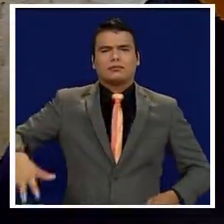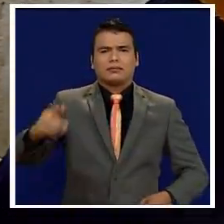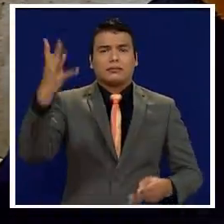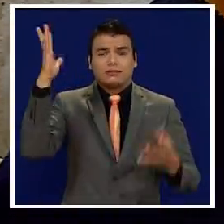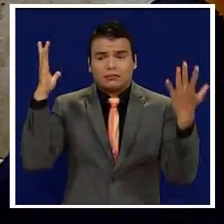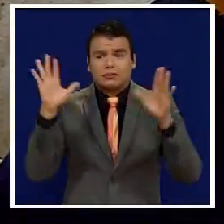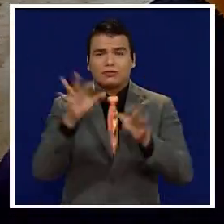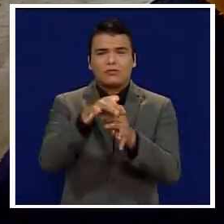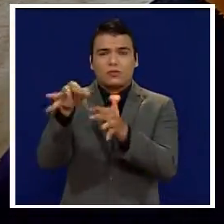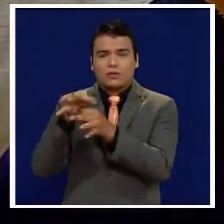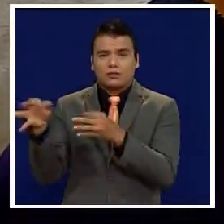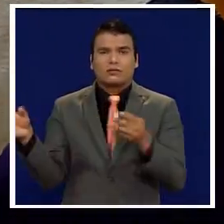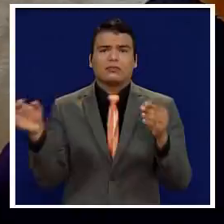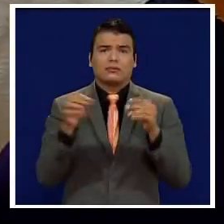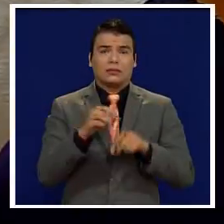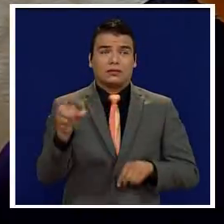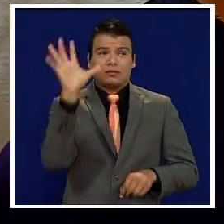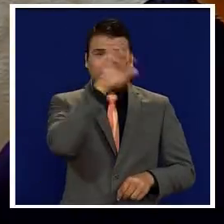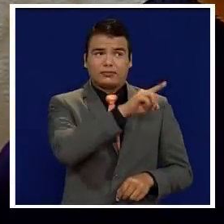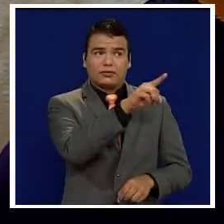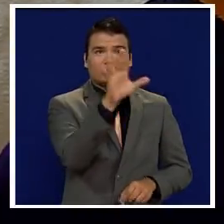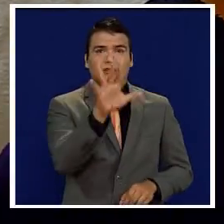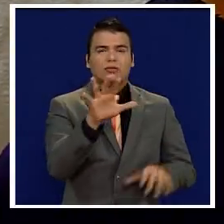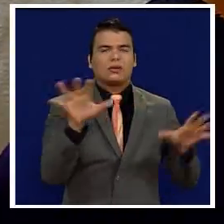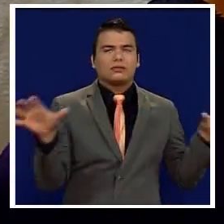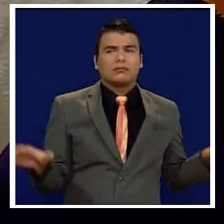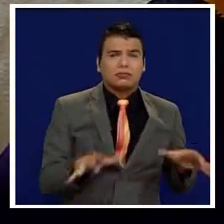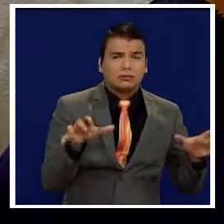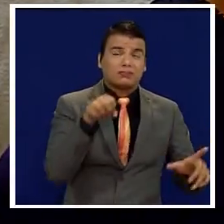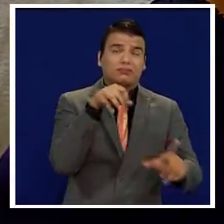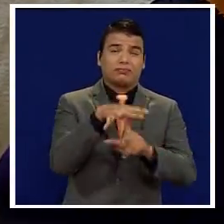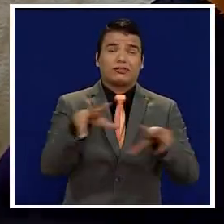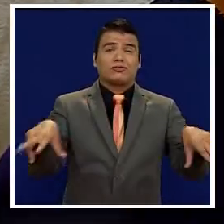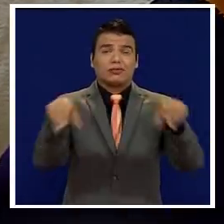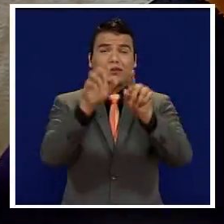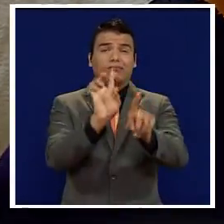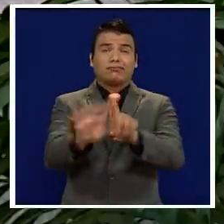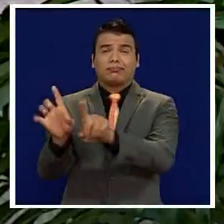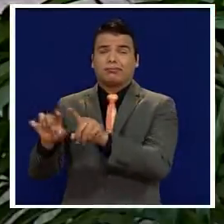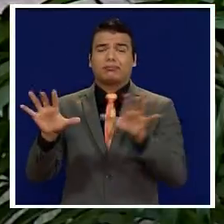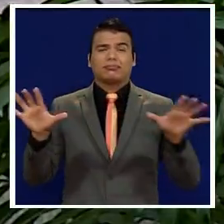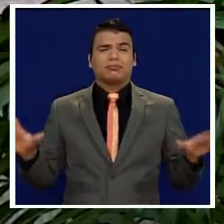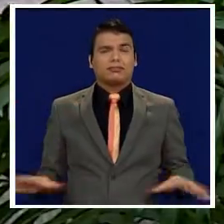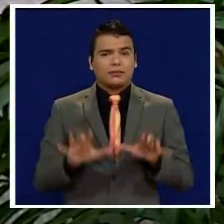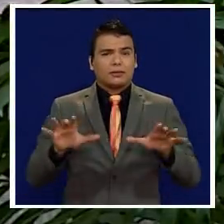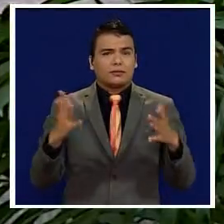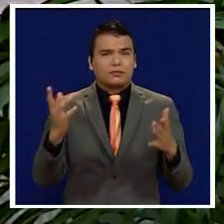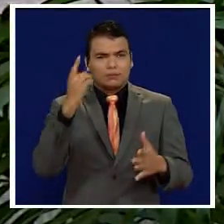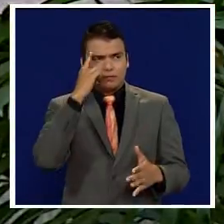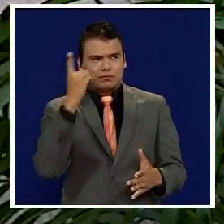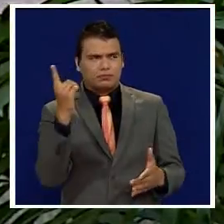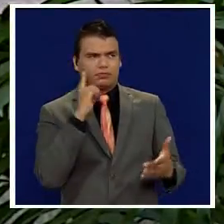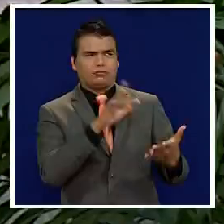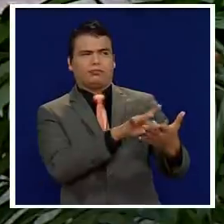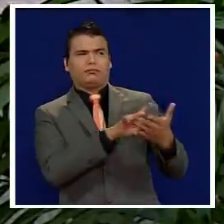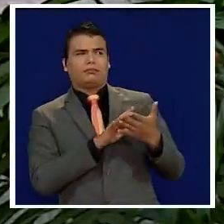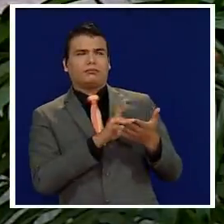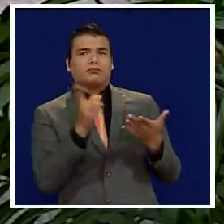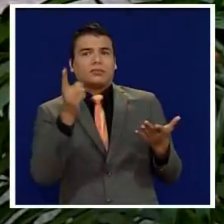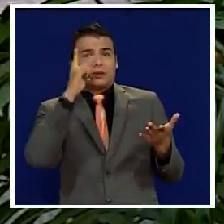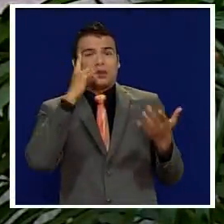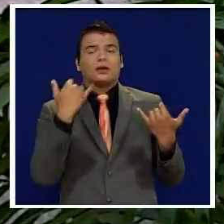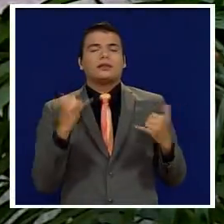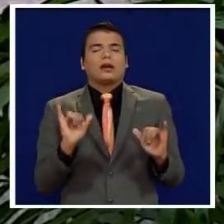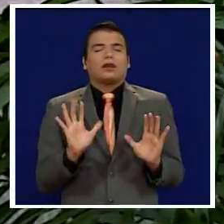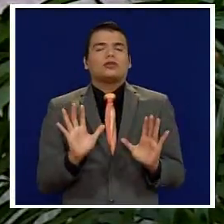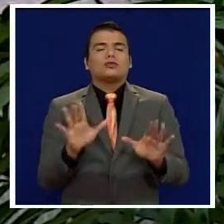Se debe reconocer que esa economía mafiosa ha permeado a la sociedad en todas sus esferas. Ese mirarlo de frente implica no solo desde el barrio